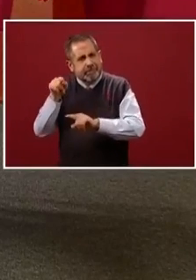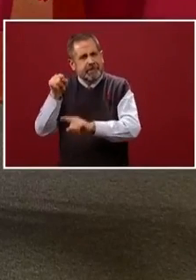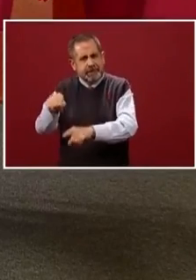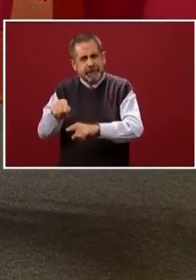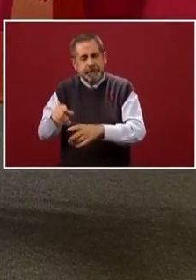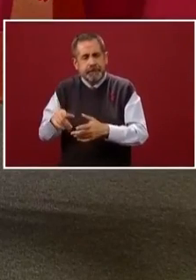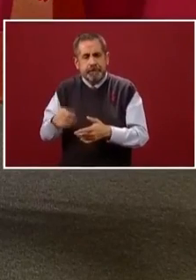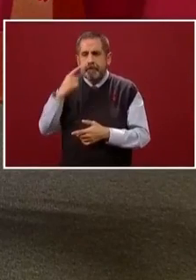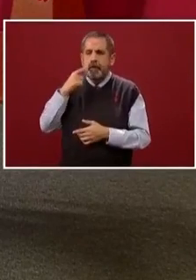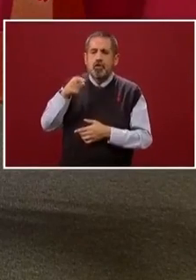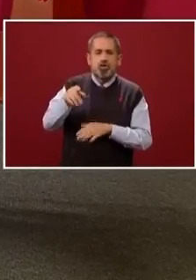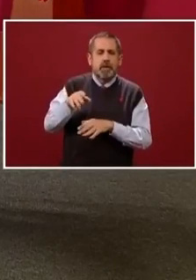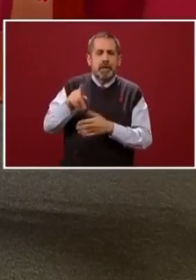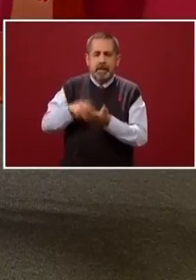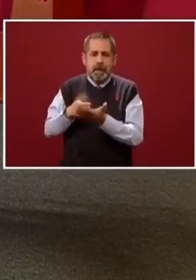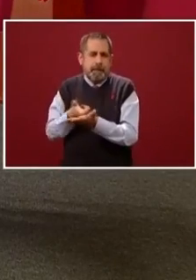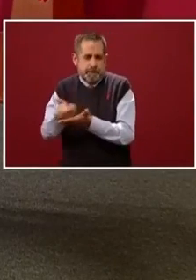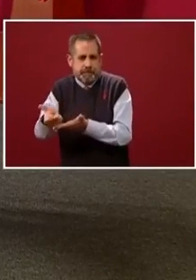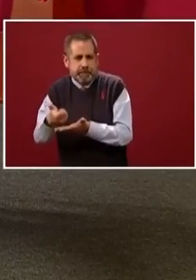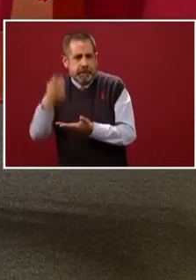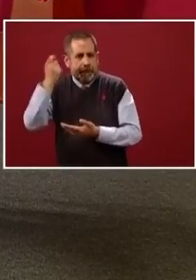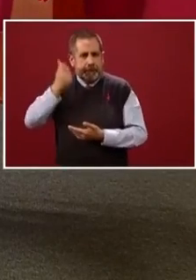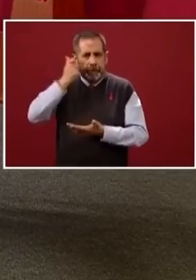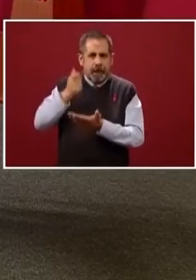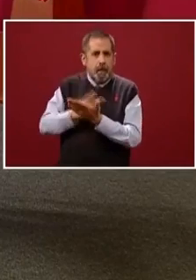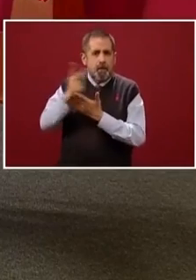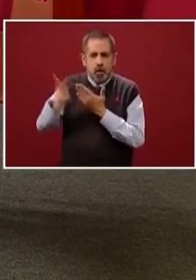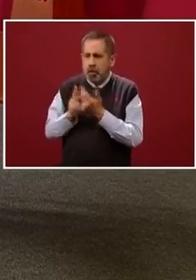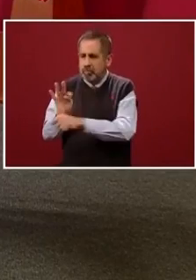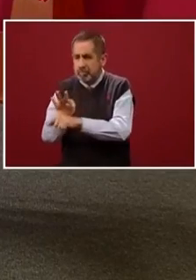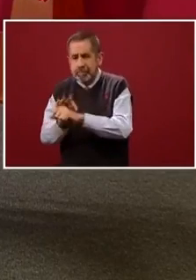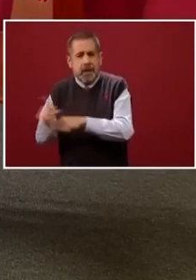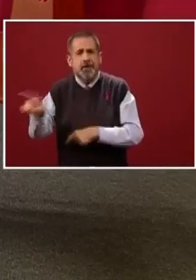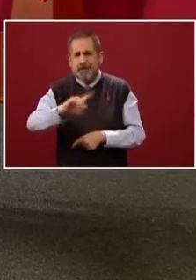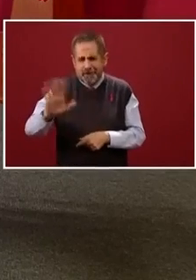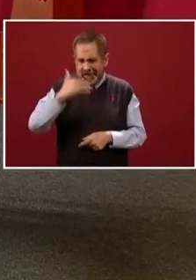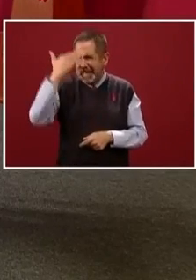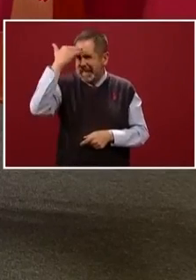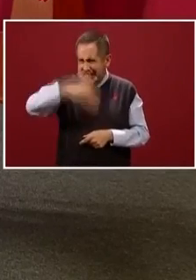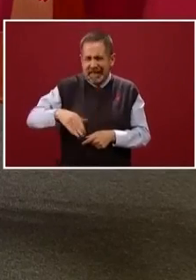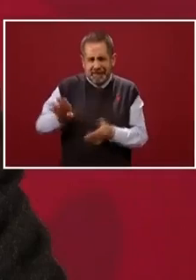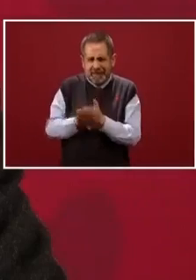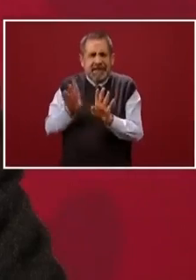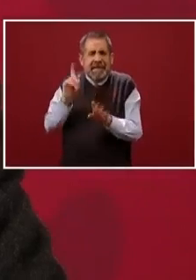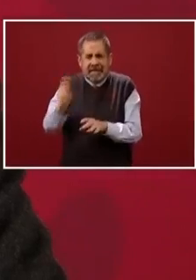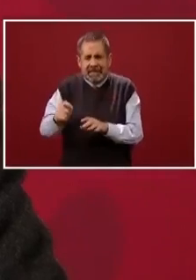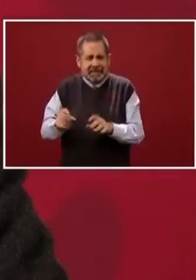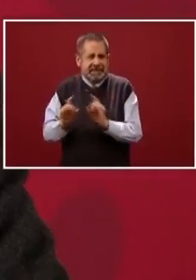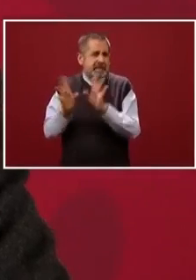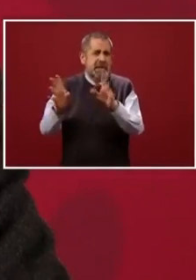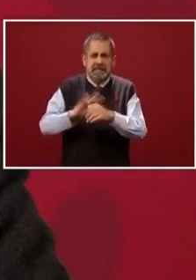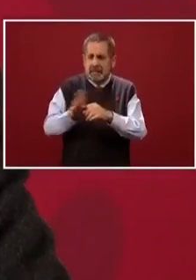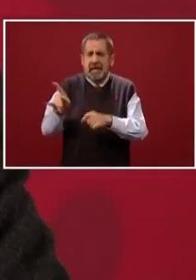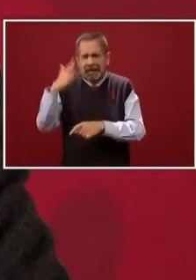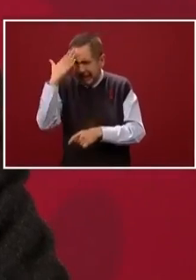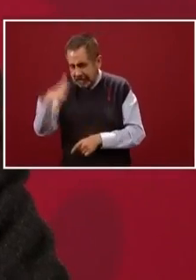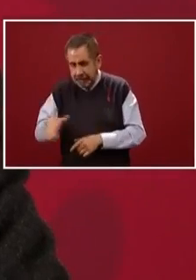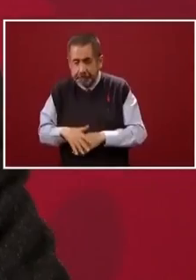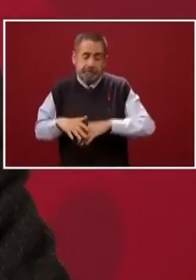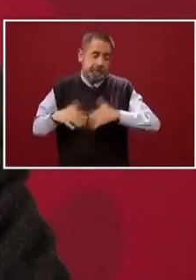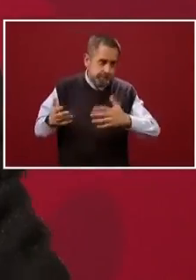el gasto social y los programas sociales, están familiarizadas con este fenómeno. En